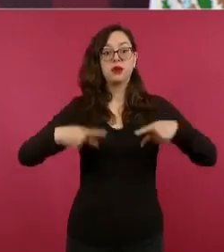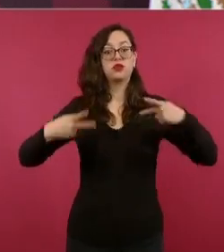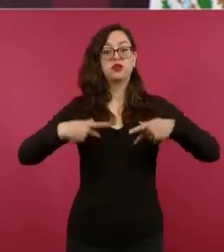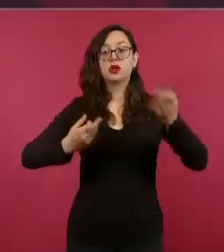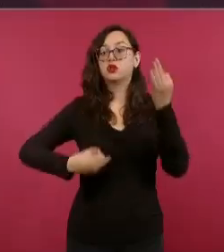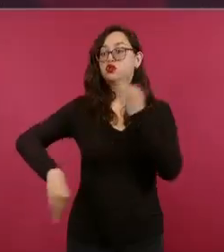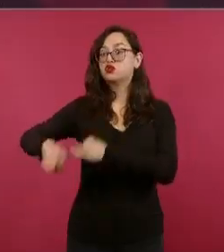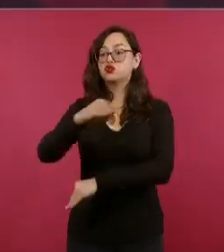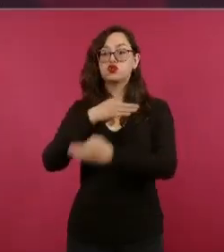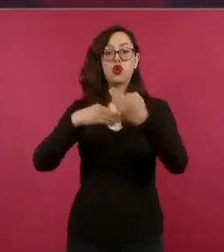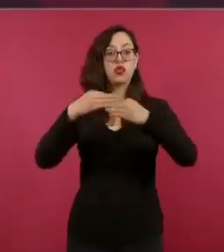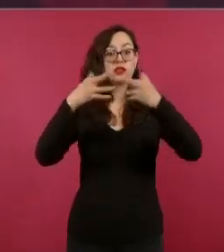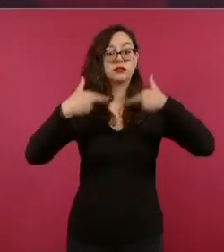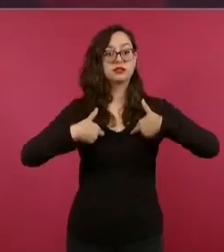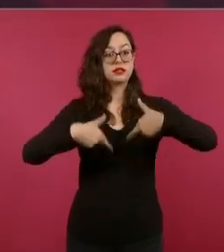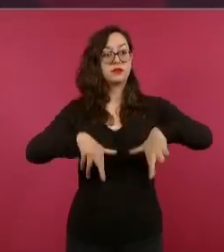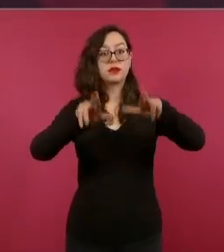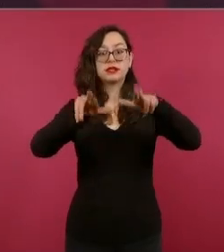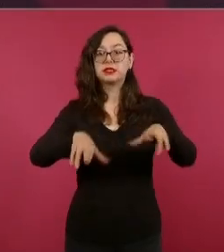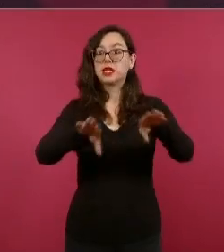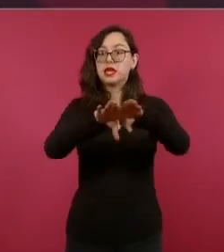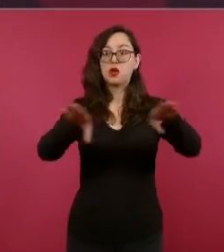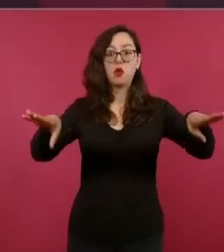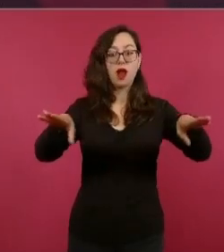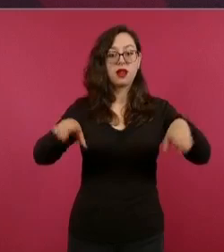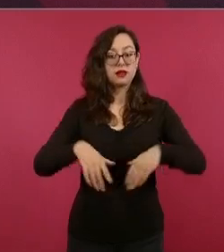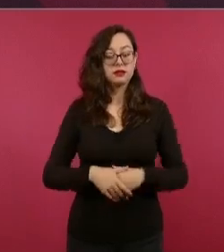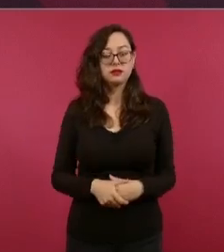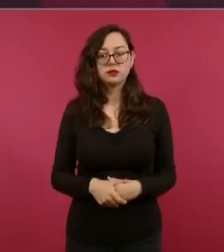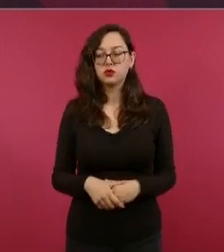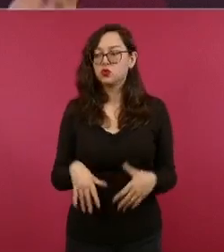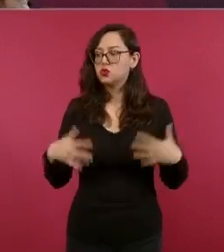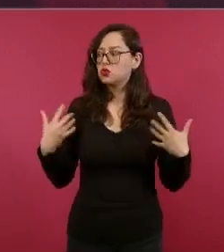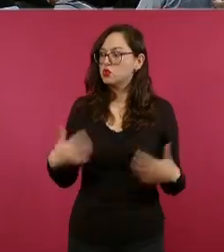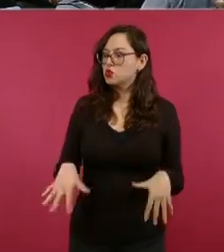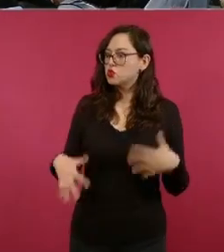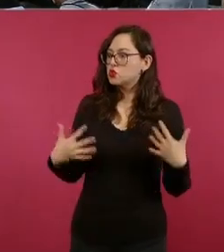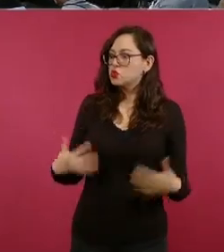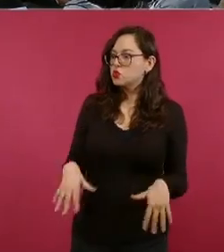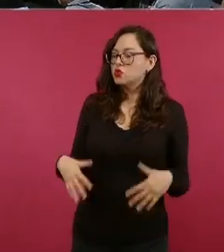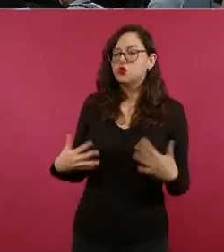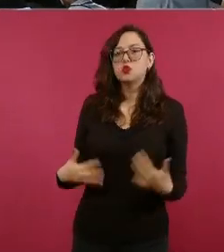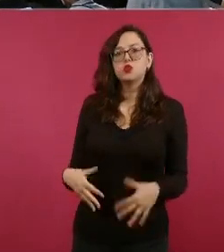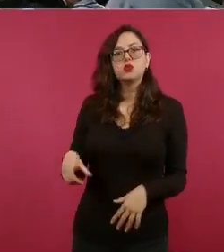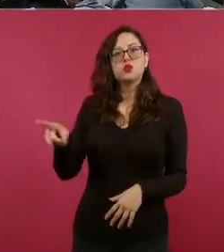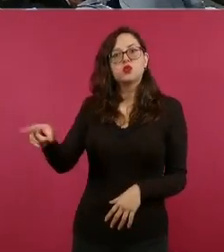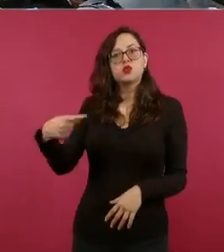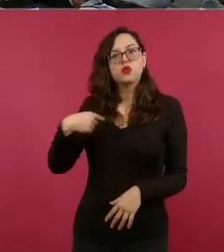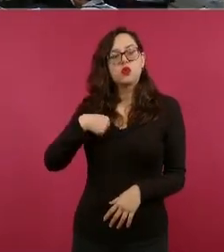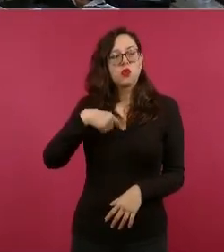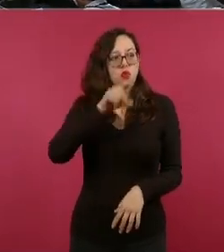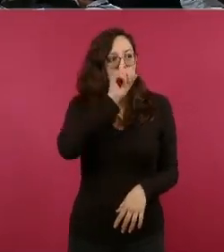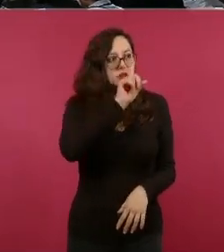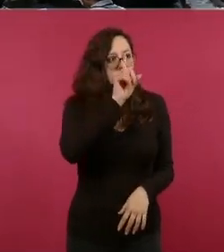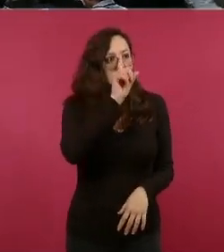Esa es una gran lección, porque ¿quiénes eran los que